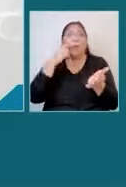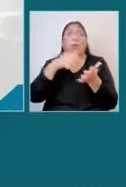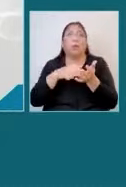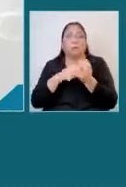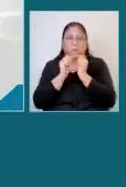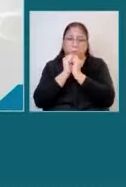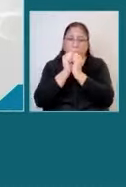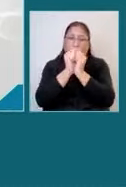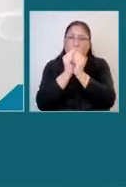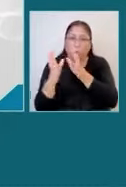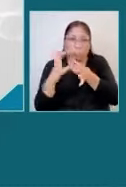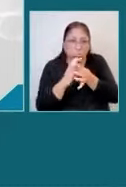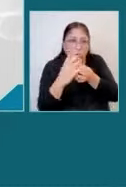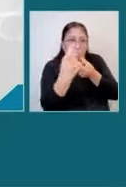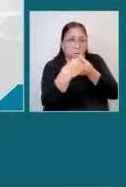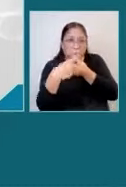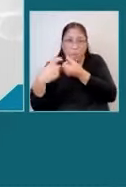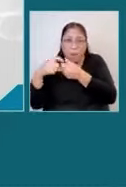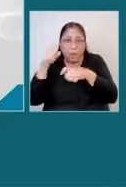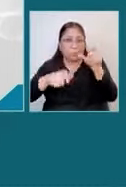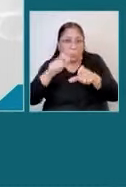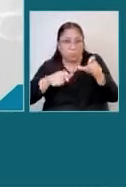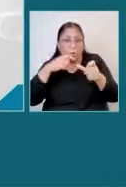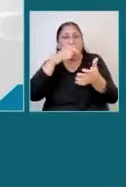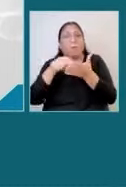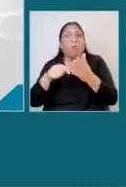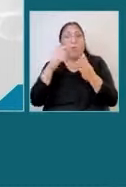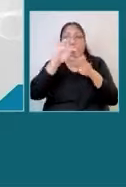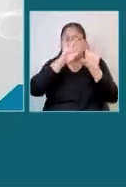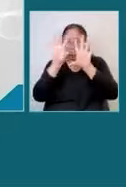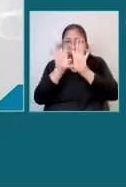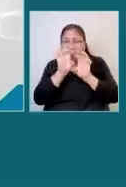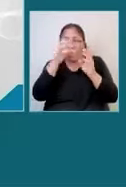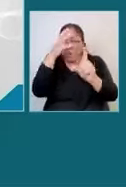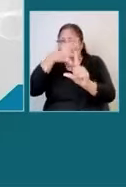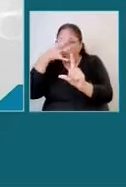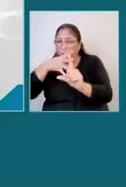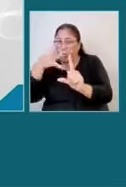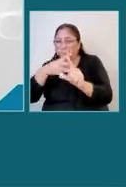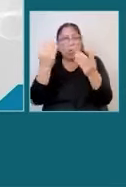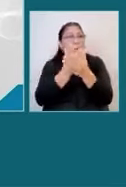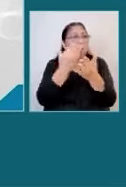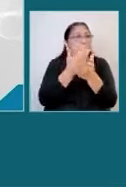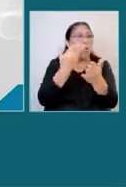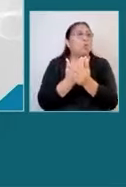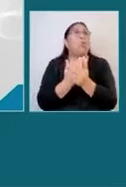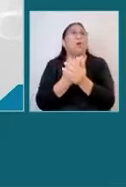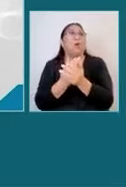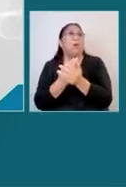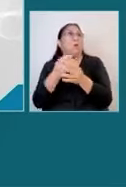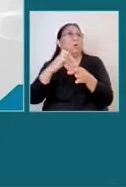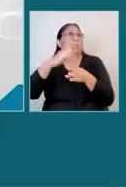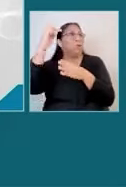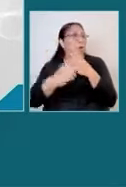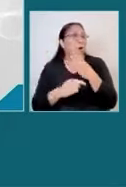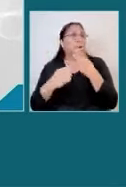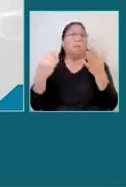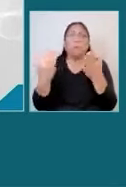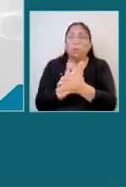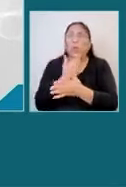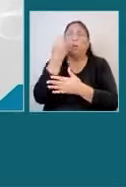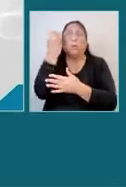se junten los actores para, primero, poder hacer una serie de diagnósticos de sus capacidades de innovación, de emprendimiento, luego ver cuáles